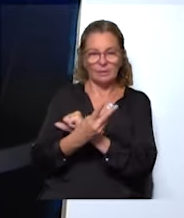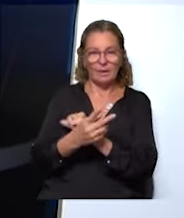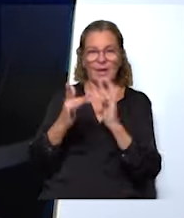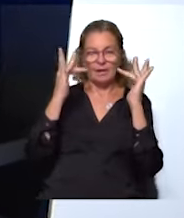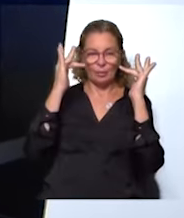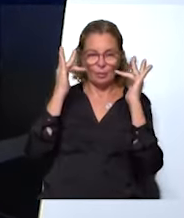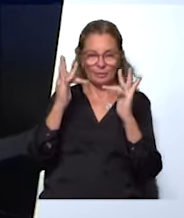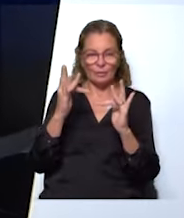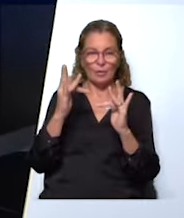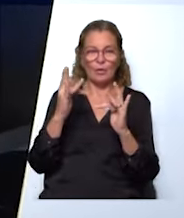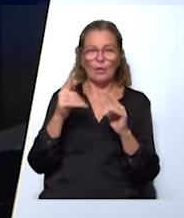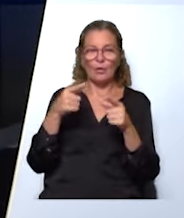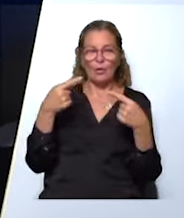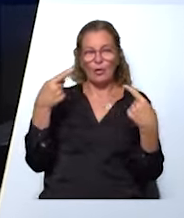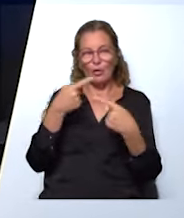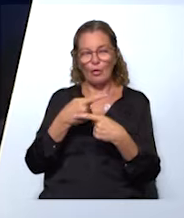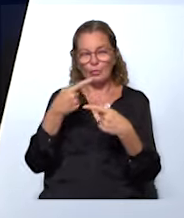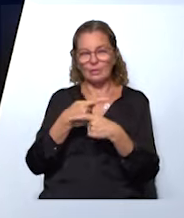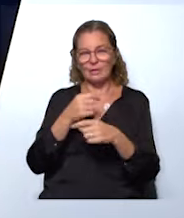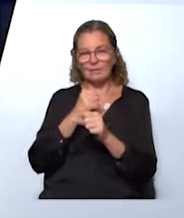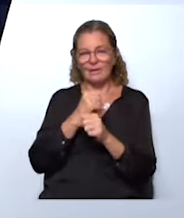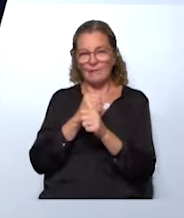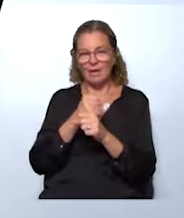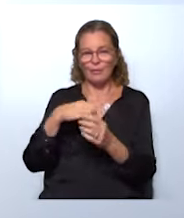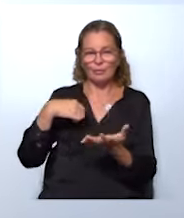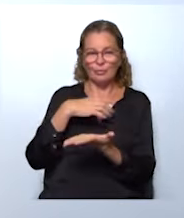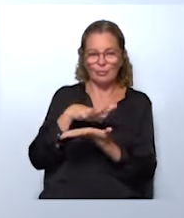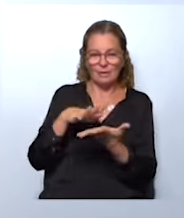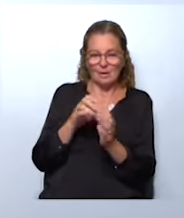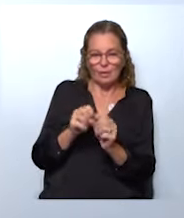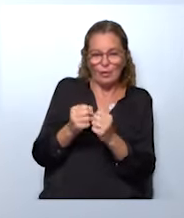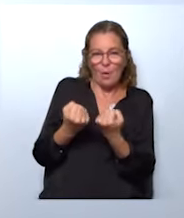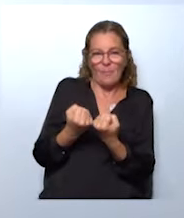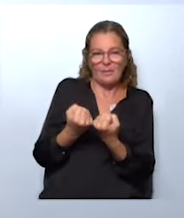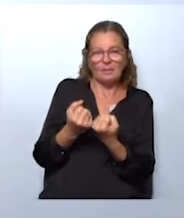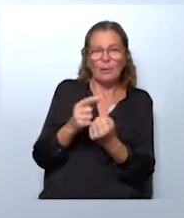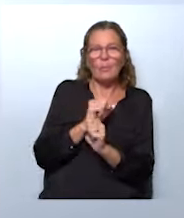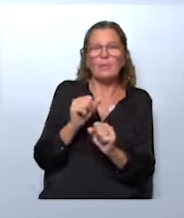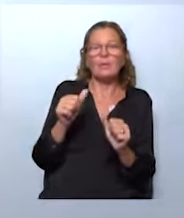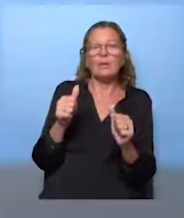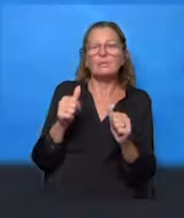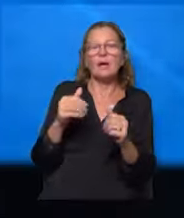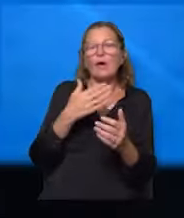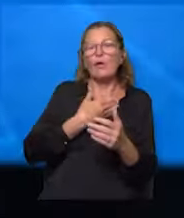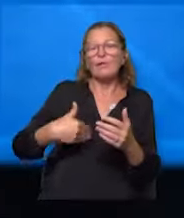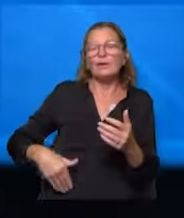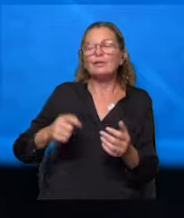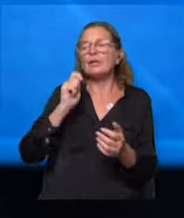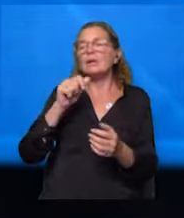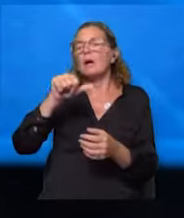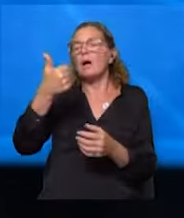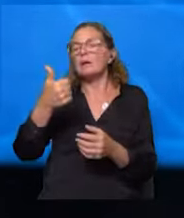educación en el combate a la fragmentación social no podemos estar gobierno a gobierno según quién